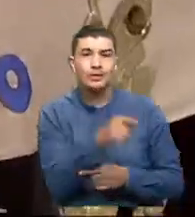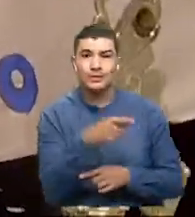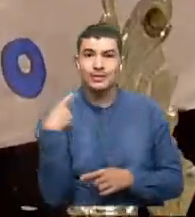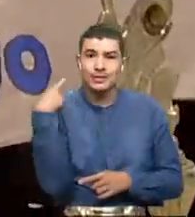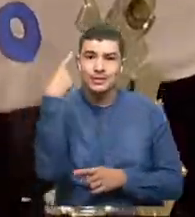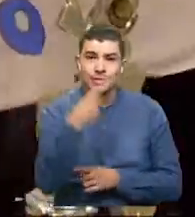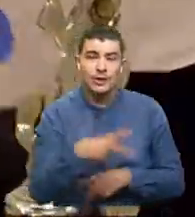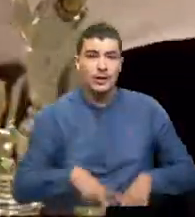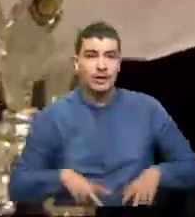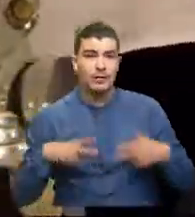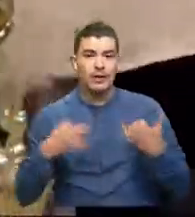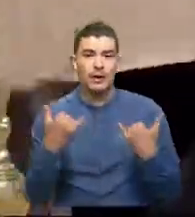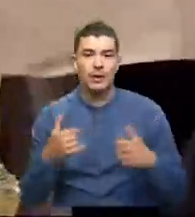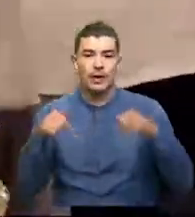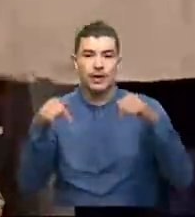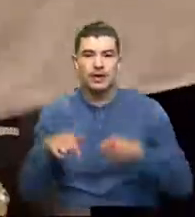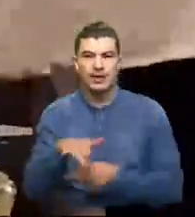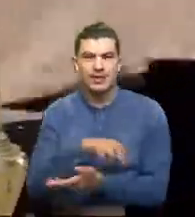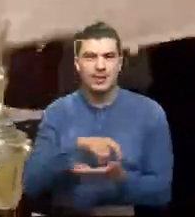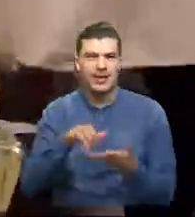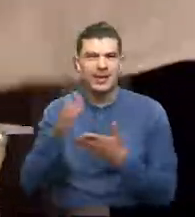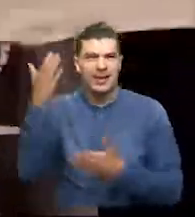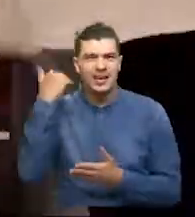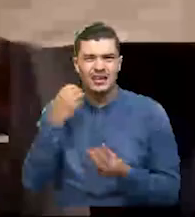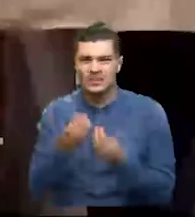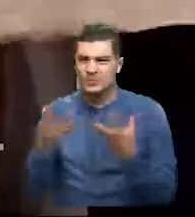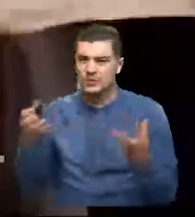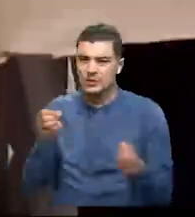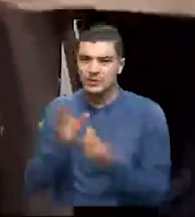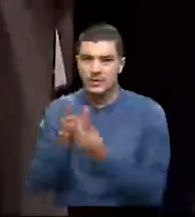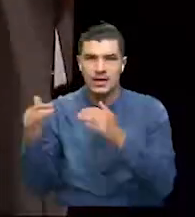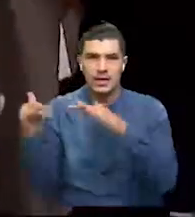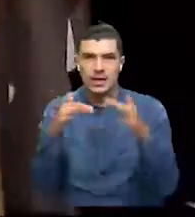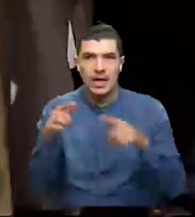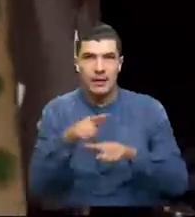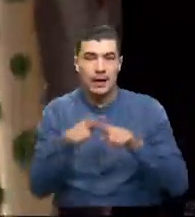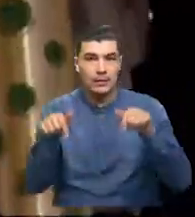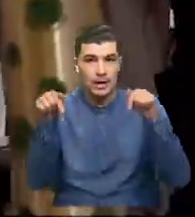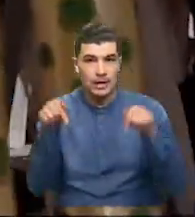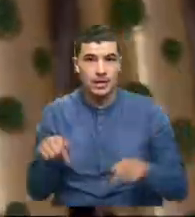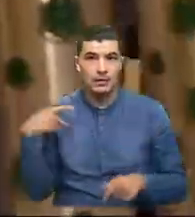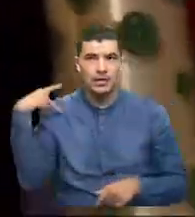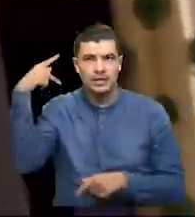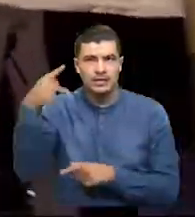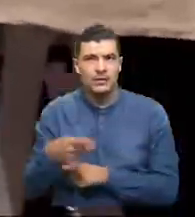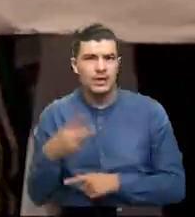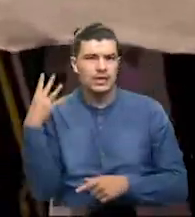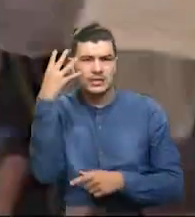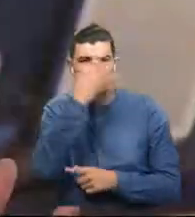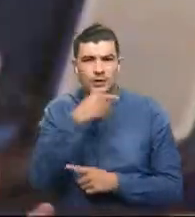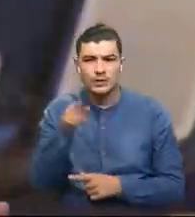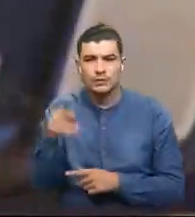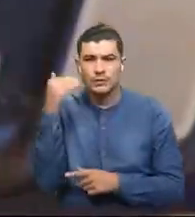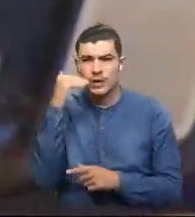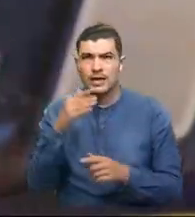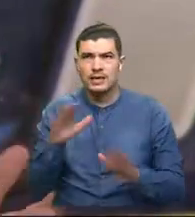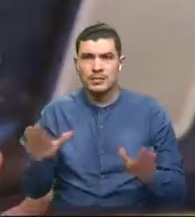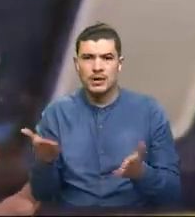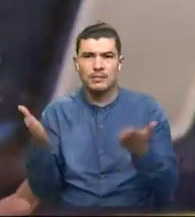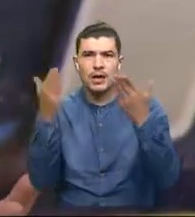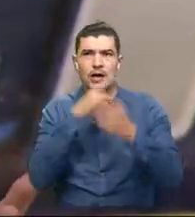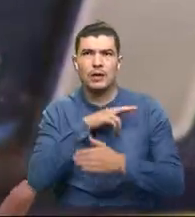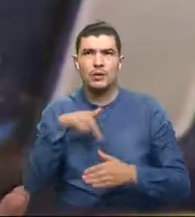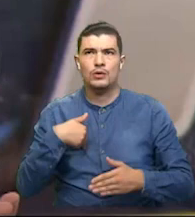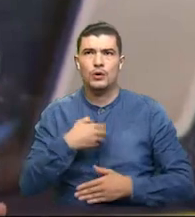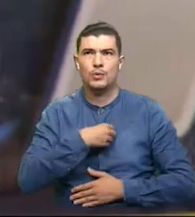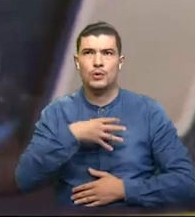todo, coronel, en este departamento que ha sufrido y ha sido tan golpeado por la guerra, hay unas historias maravillosas de emprendimientos que hemos tenido